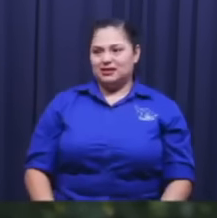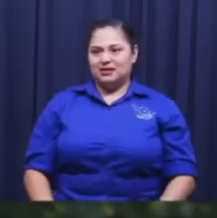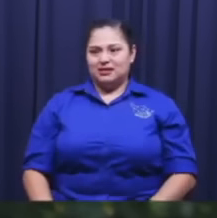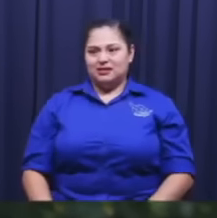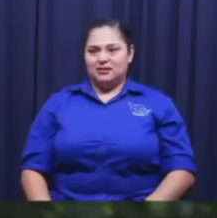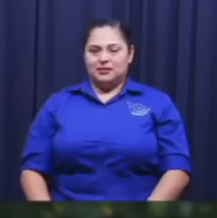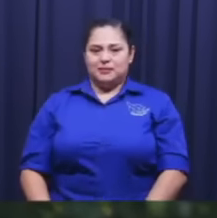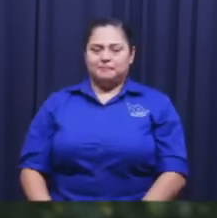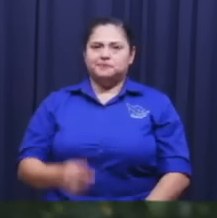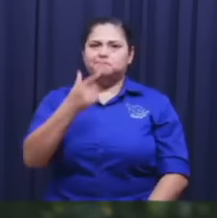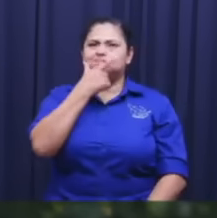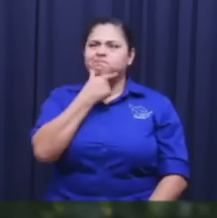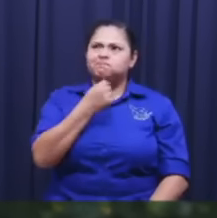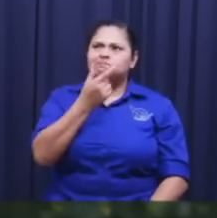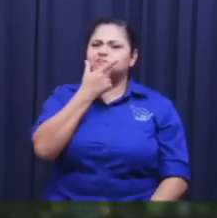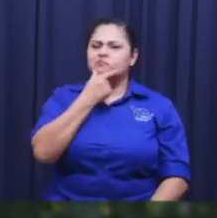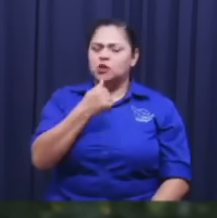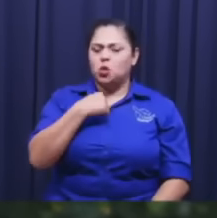de eso.